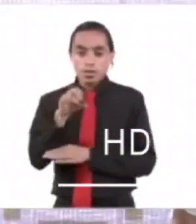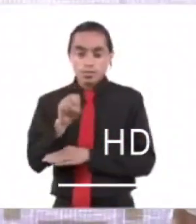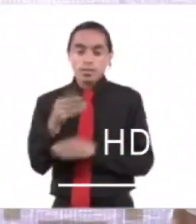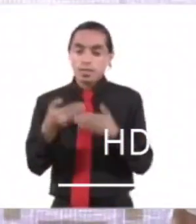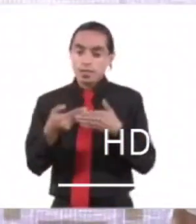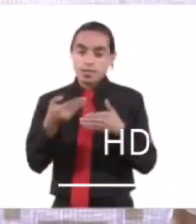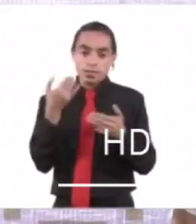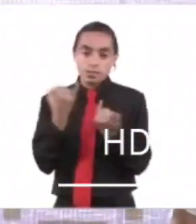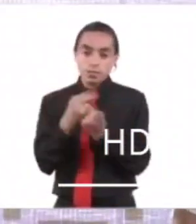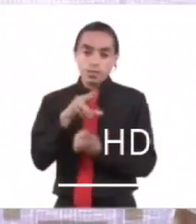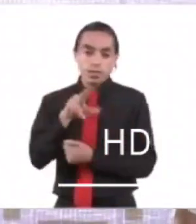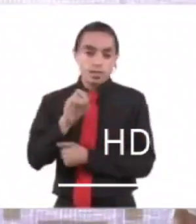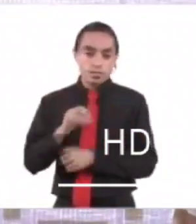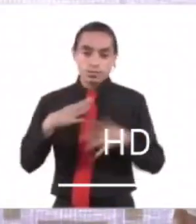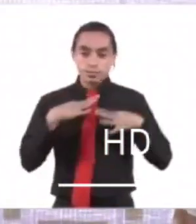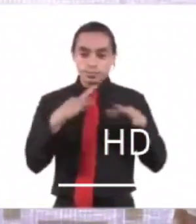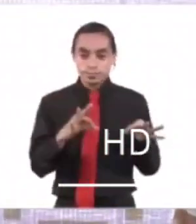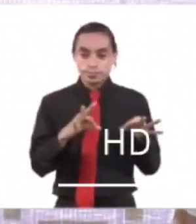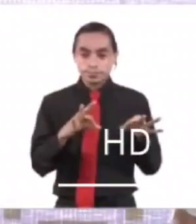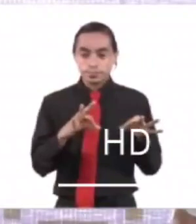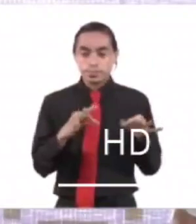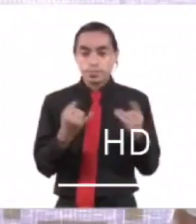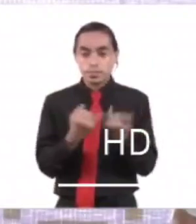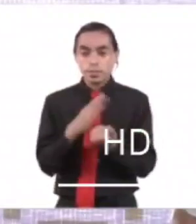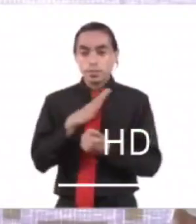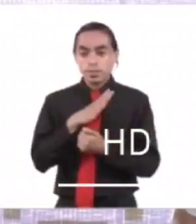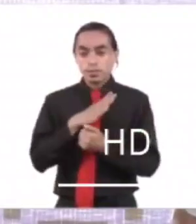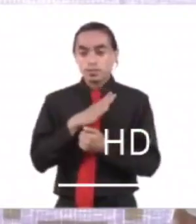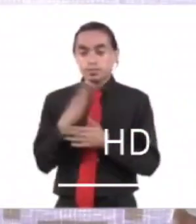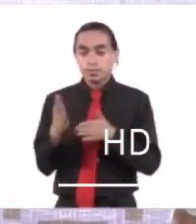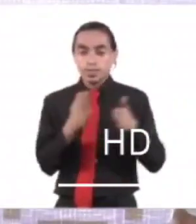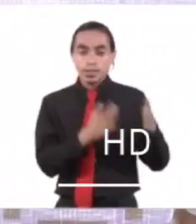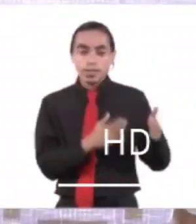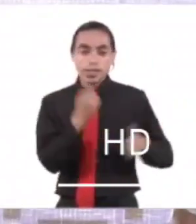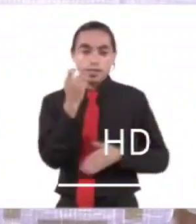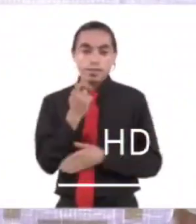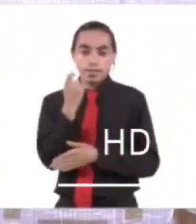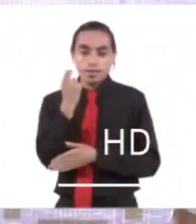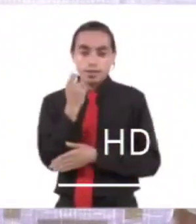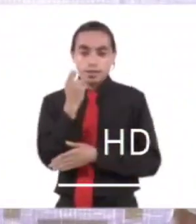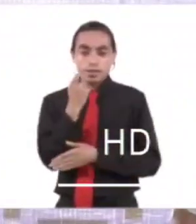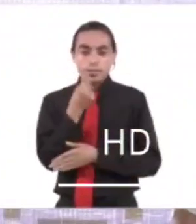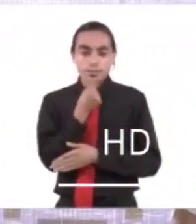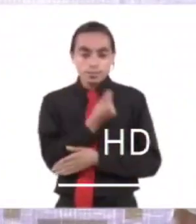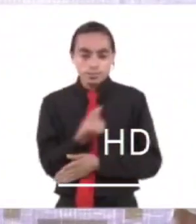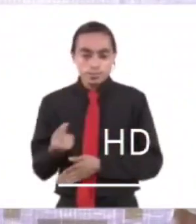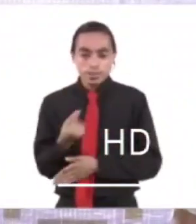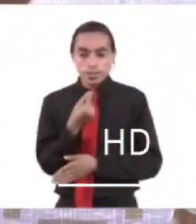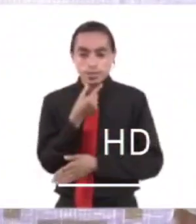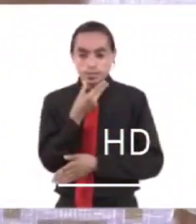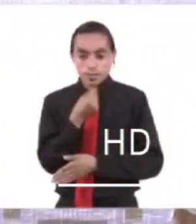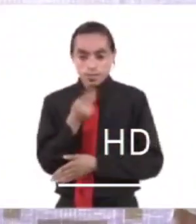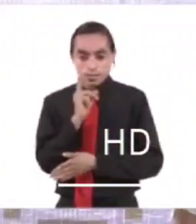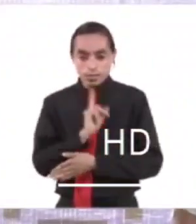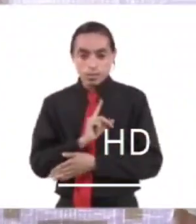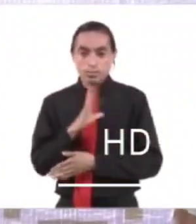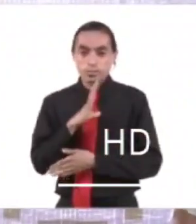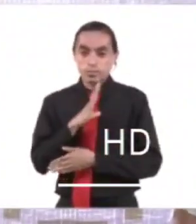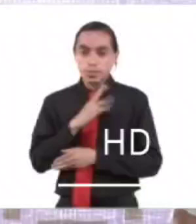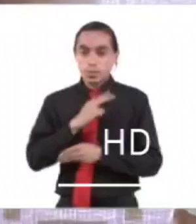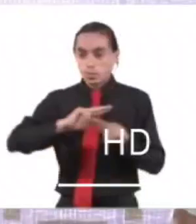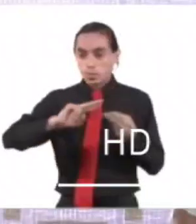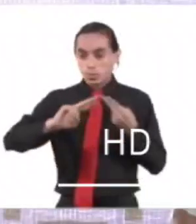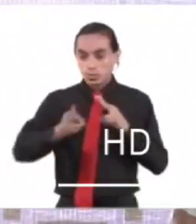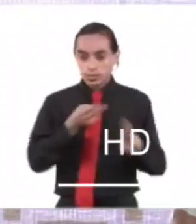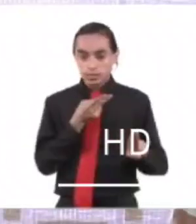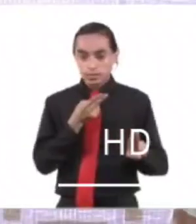Obrador, hizo la beca de bienestar para niñas y niños, una beca que es universal, ya